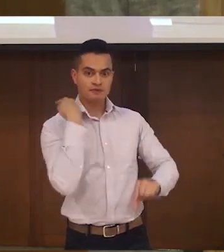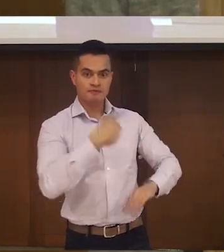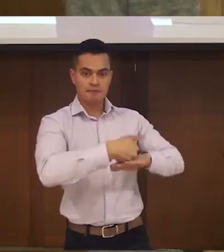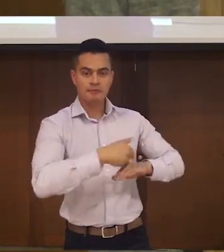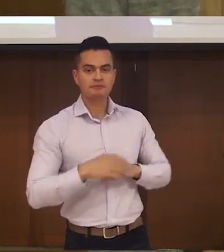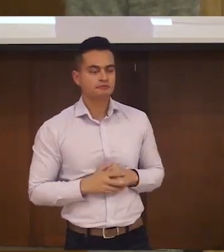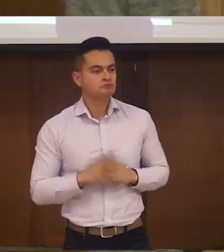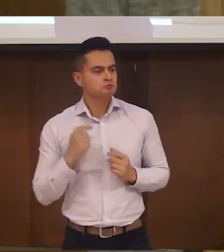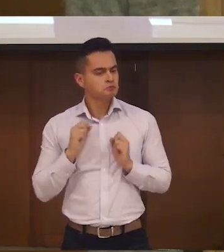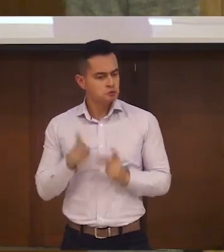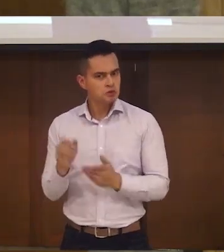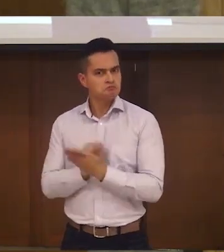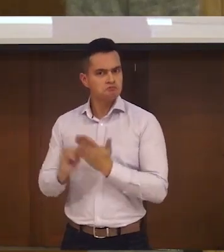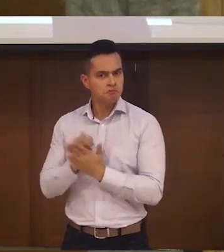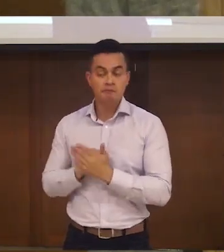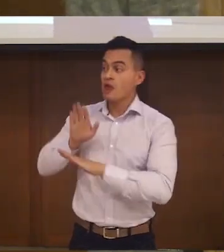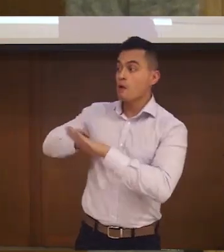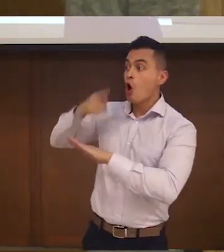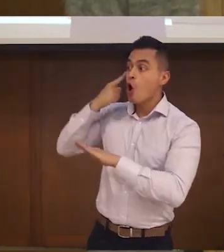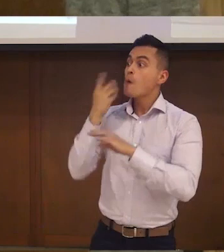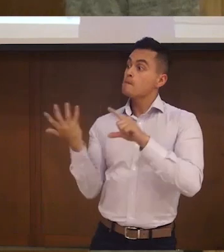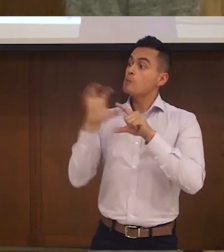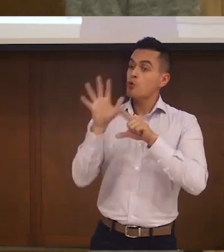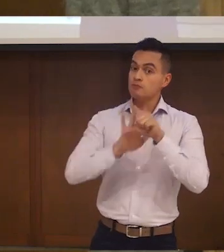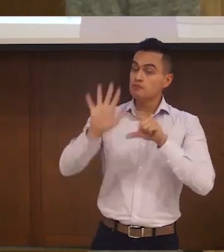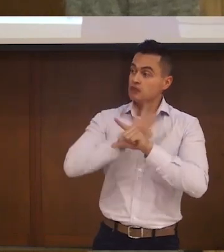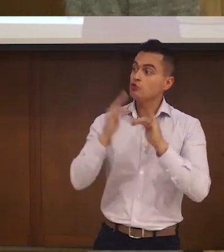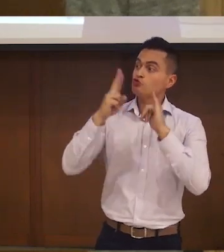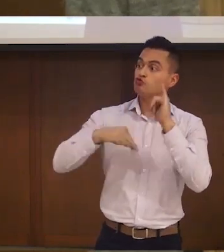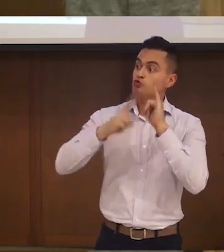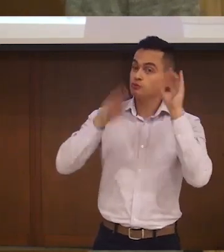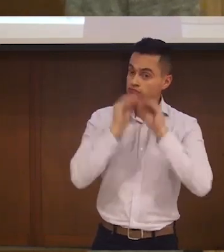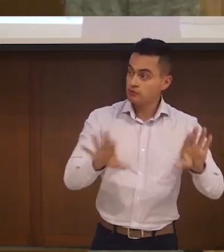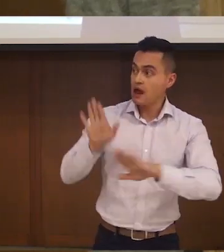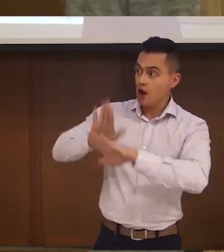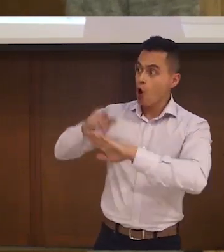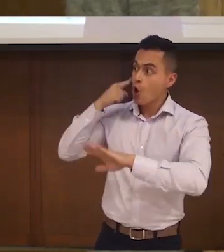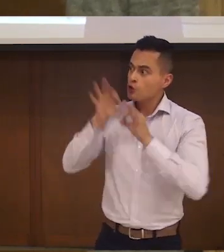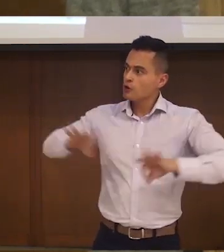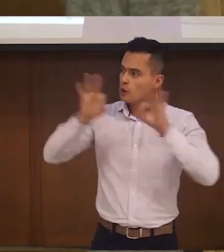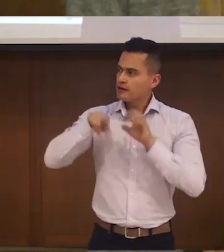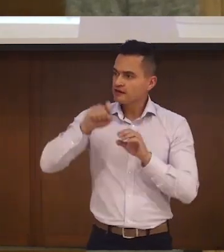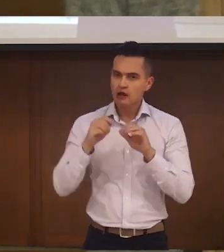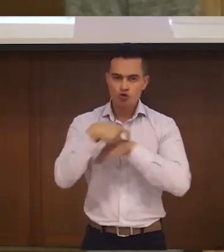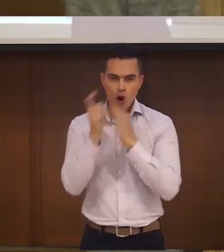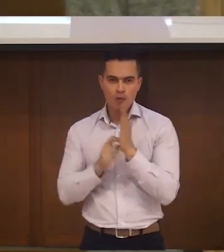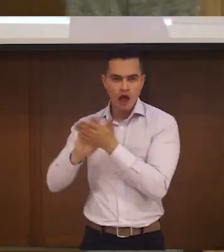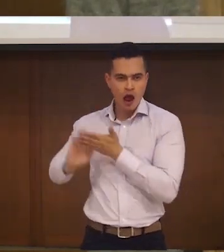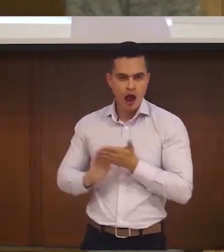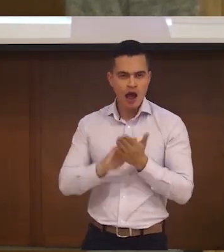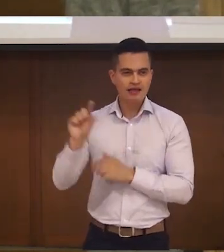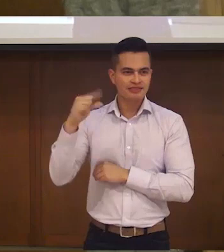son ilustraciones para salir después en YouTube, o sea, como video, o sea, que se necesita que sea en capas, en Photoshop,